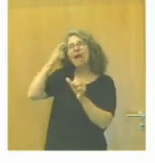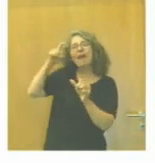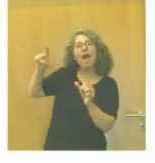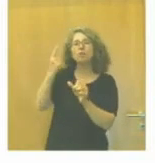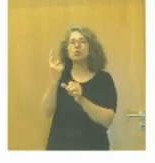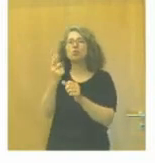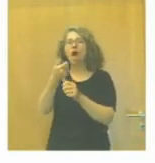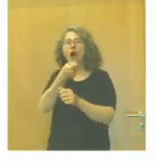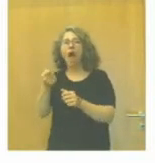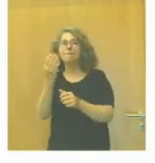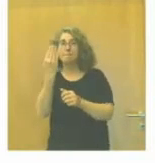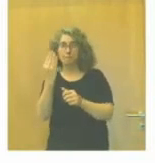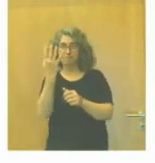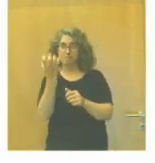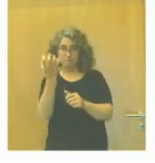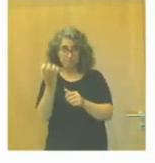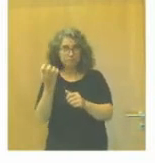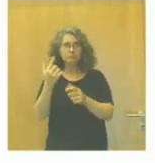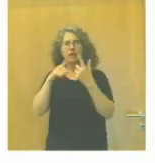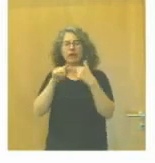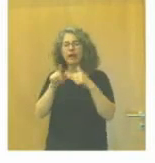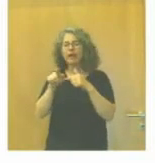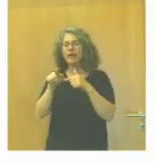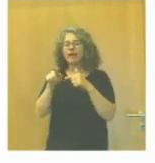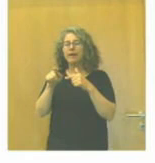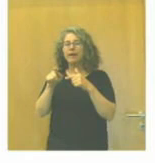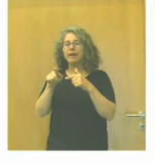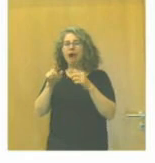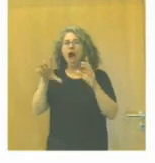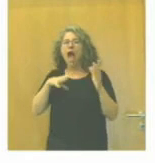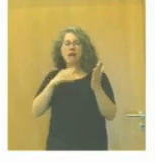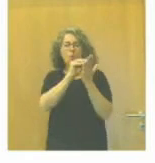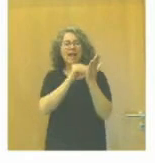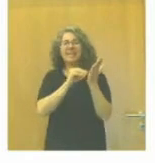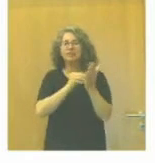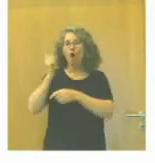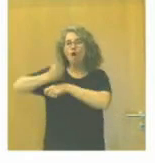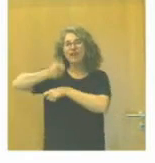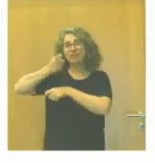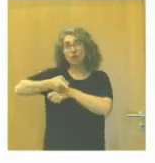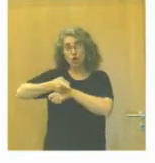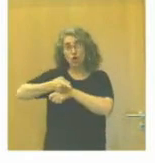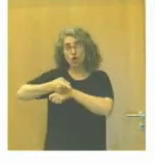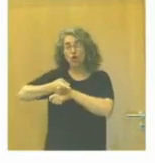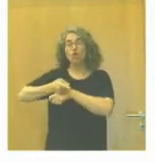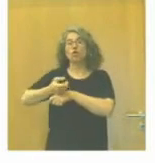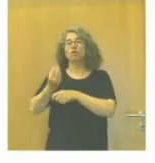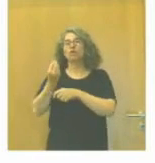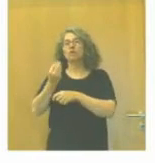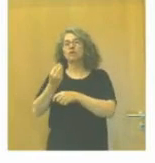una aplicación que determina que haya un registro obligatorio en forma